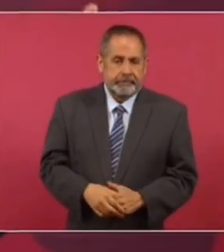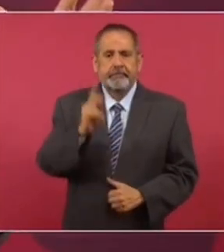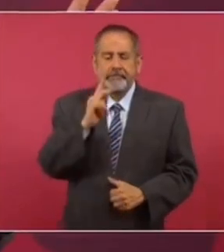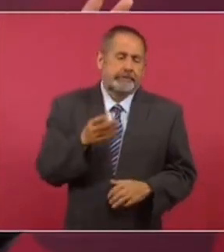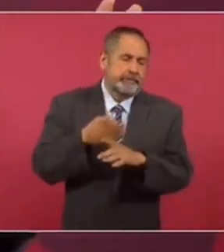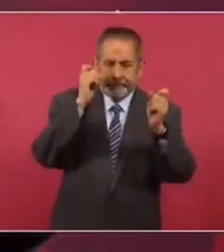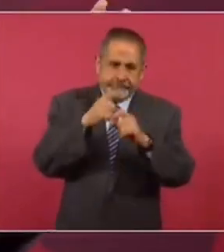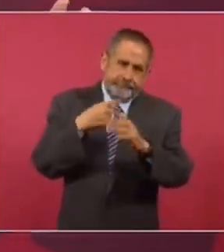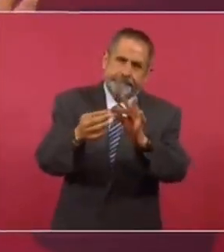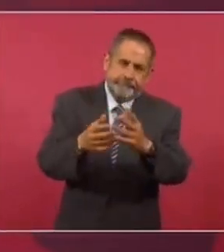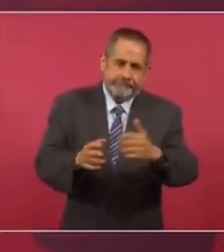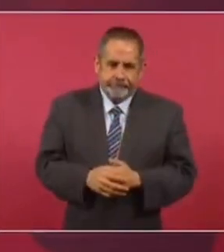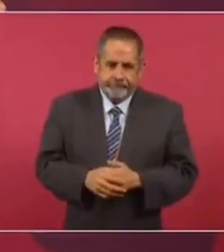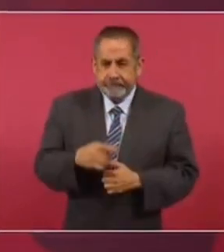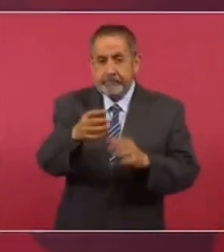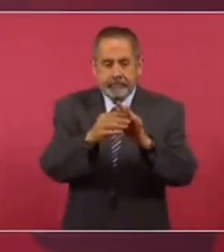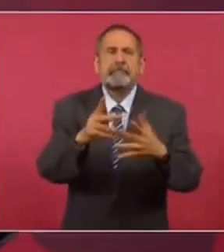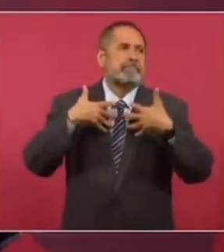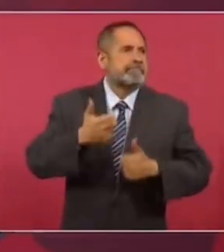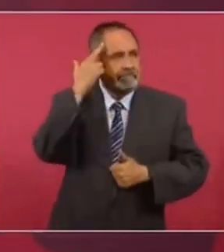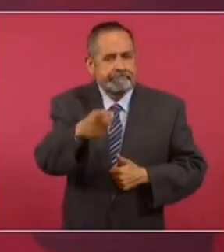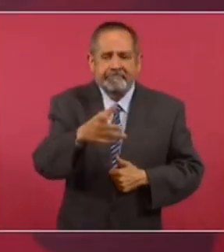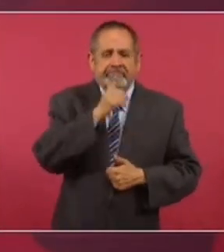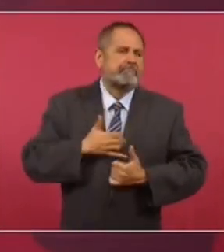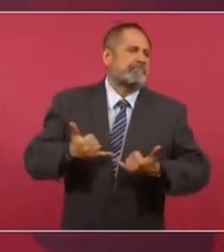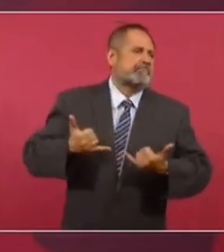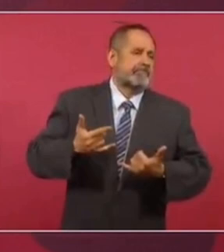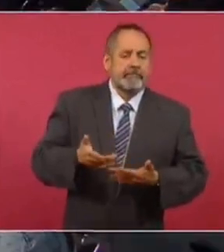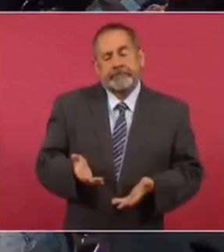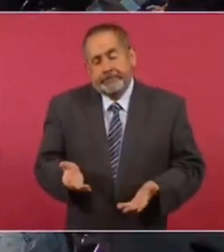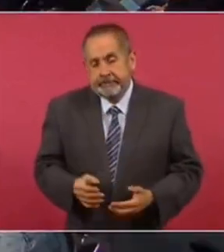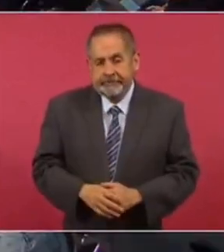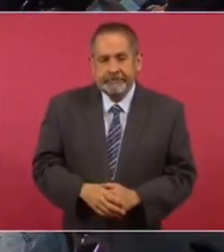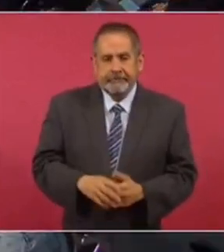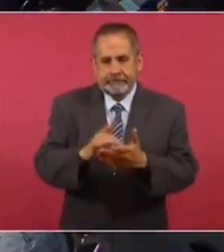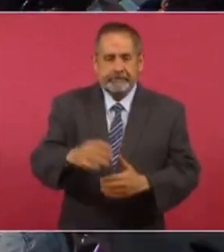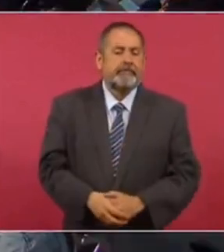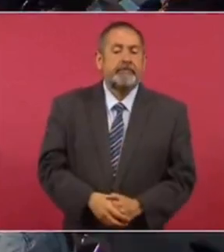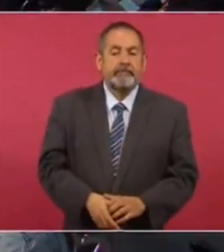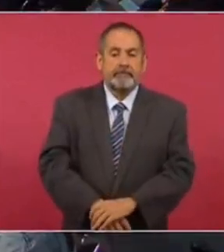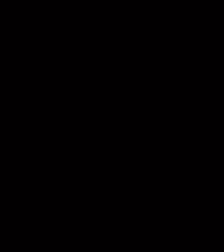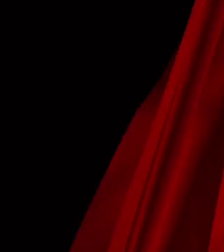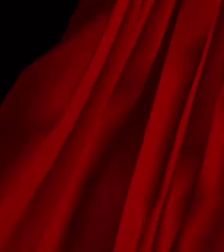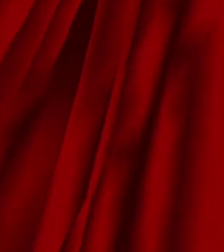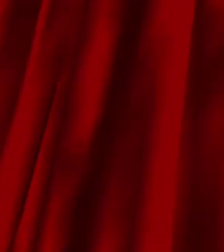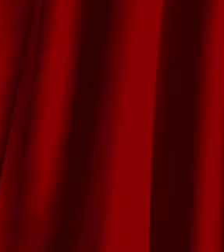está muy difícil que yo les convenza a ustedes. ¿Sí? Gracias.